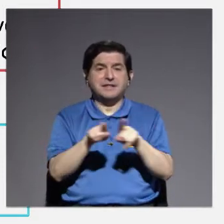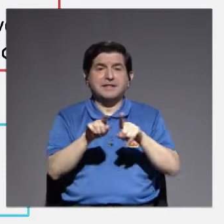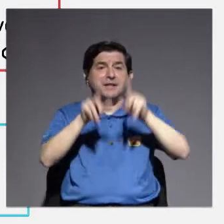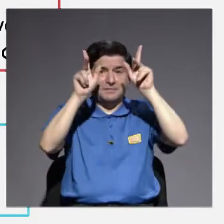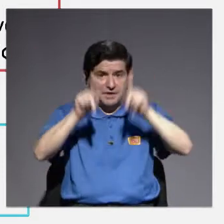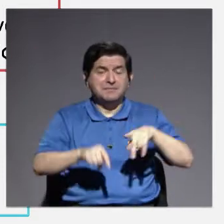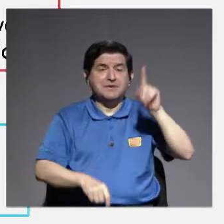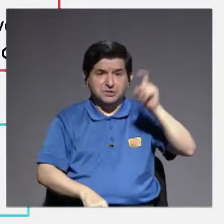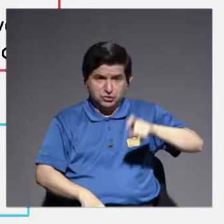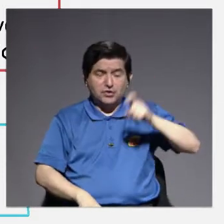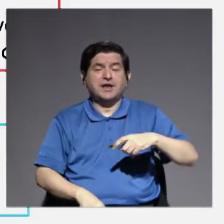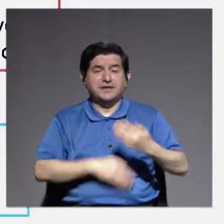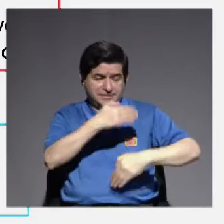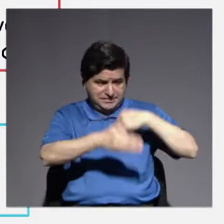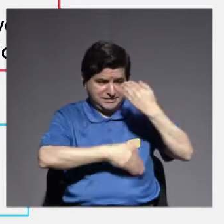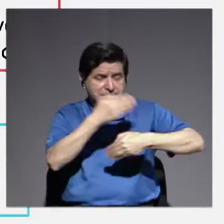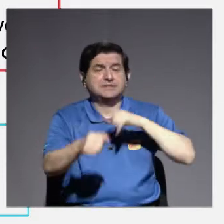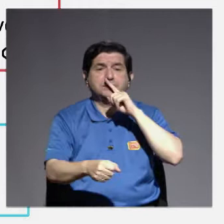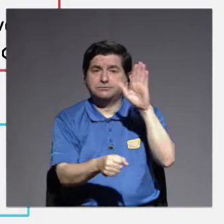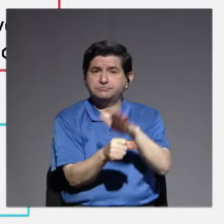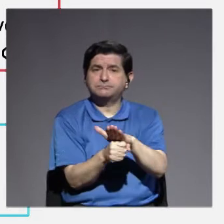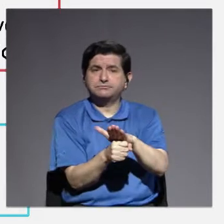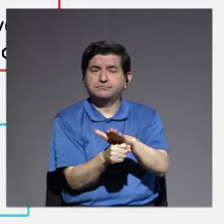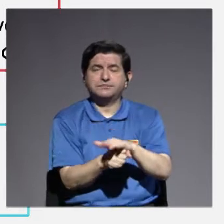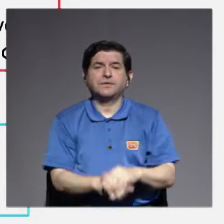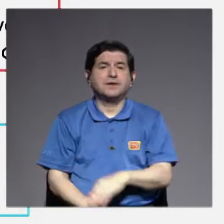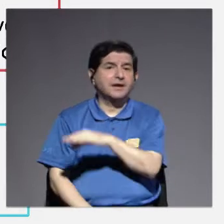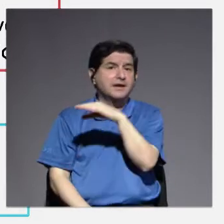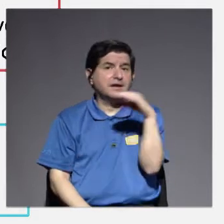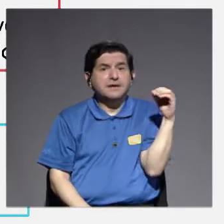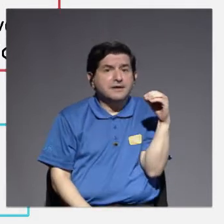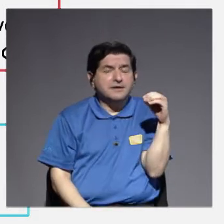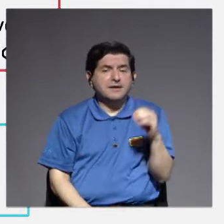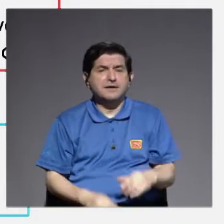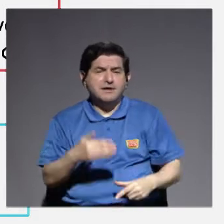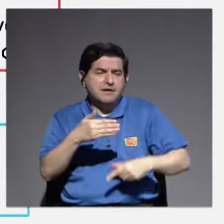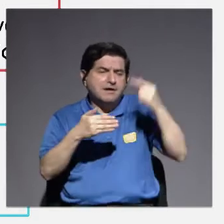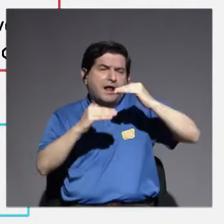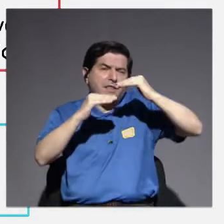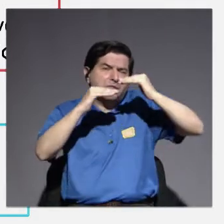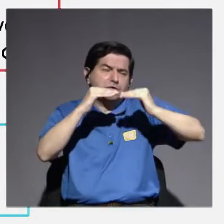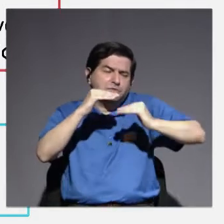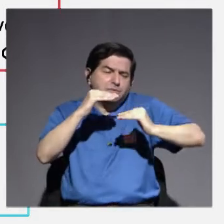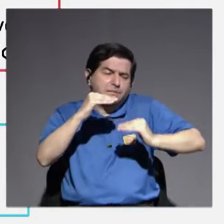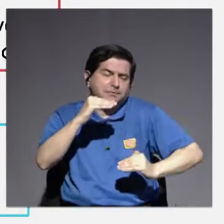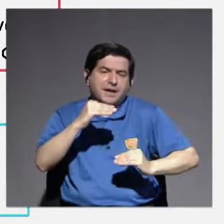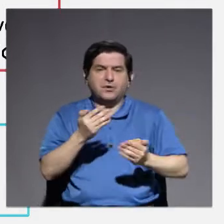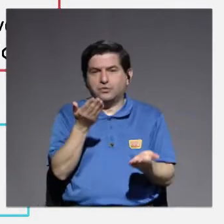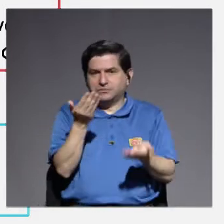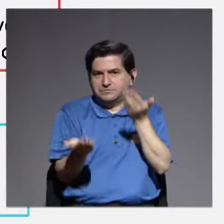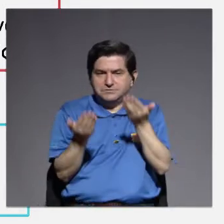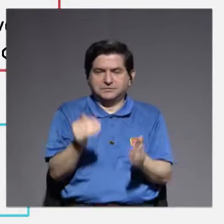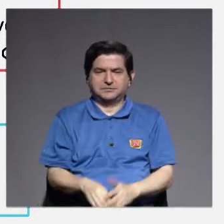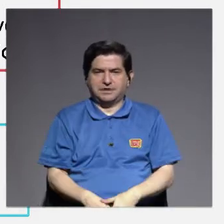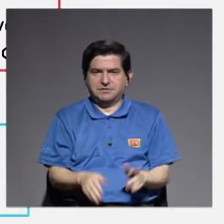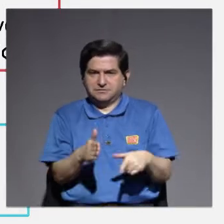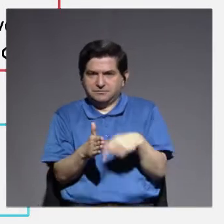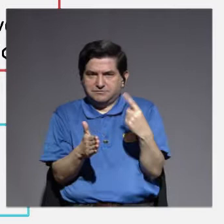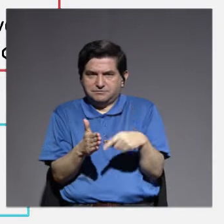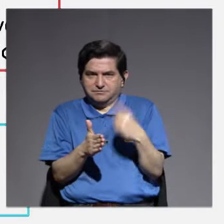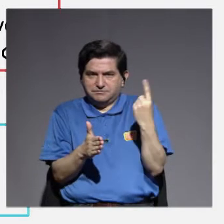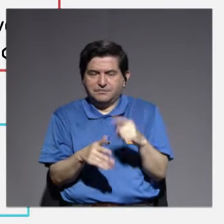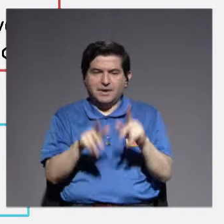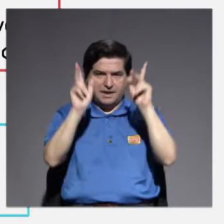que digitalizarse. Y hay grados menores de digitalización donde eventualmente